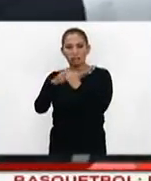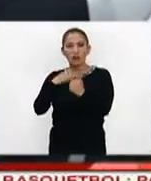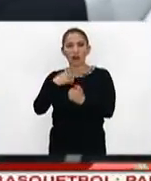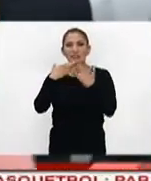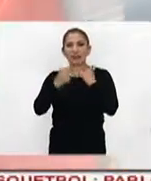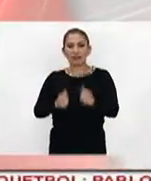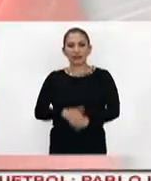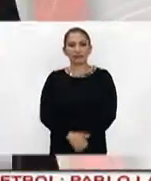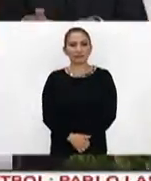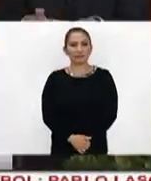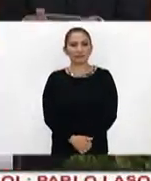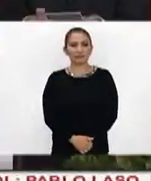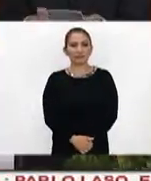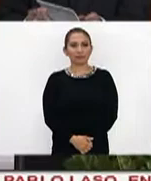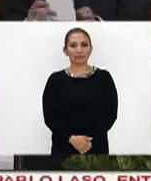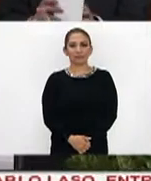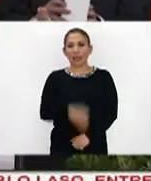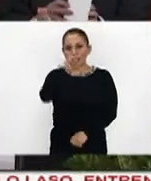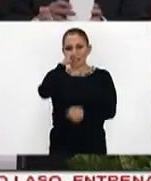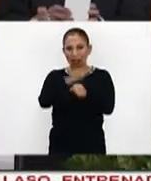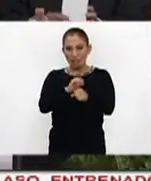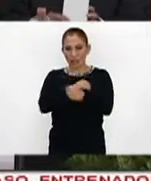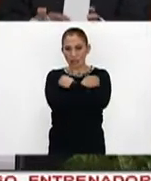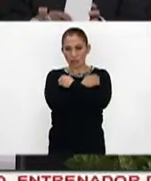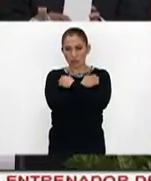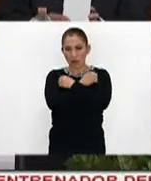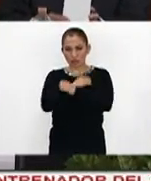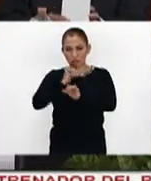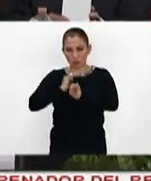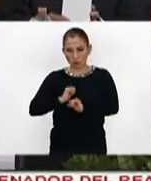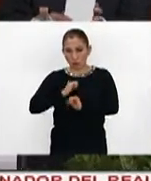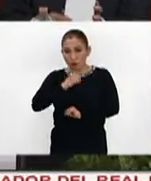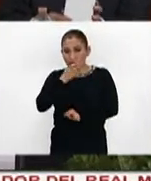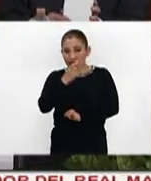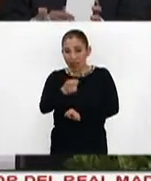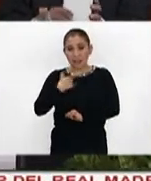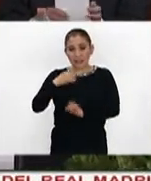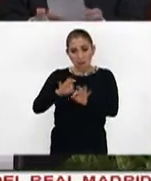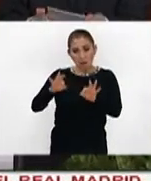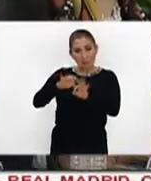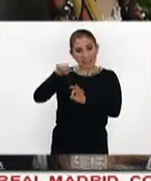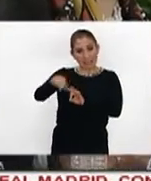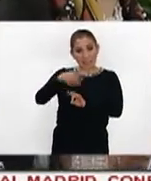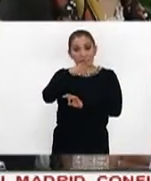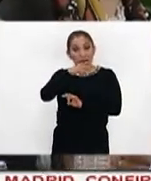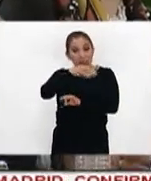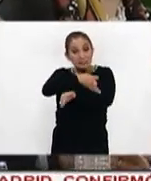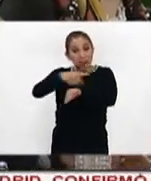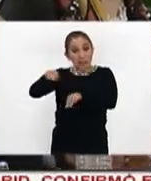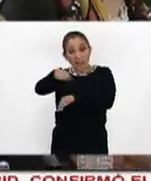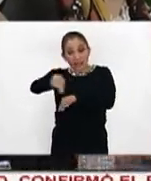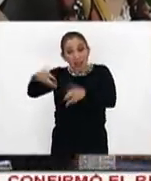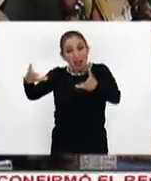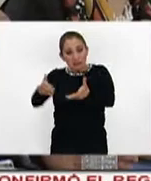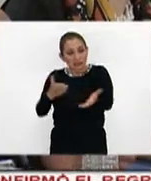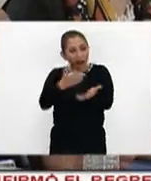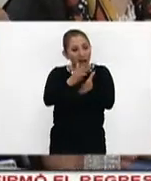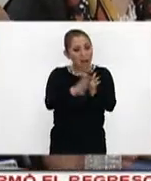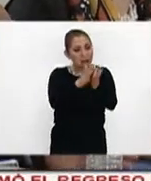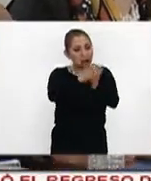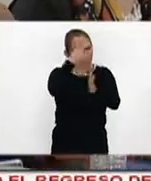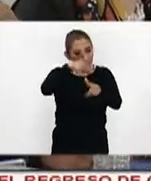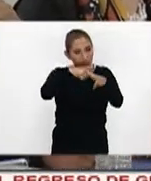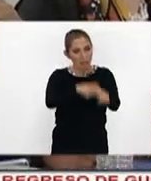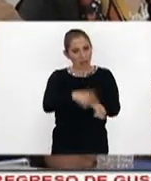fiscal. El secretario de Educación Pública, Otto Granados, destacó la importancia de que los padres de familia participen para